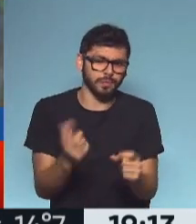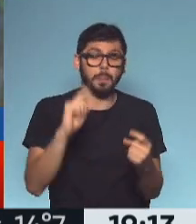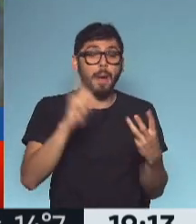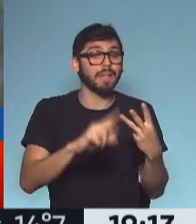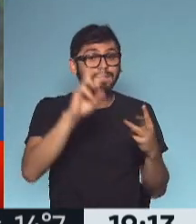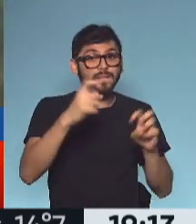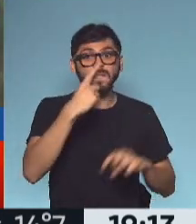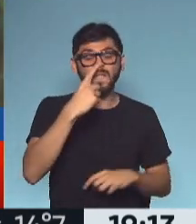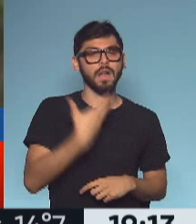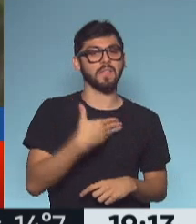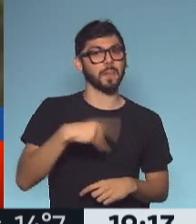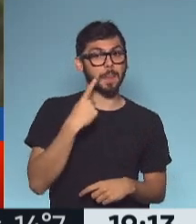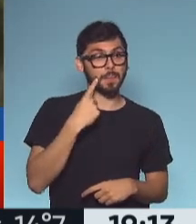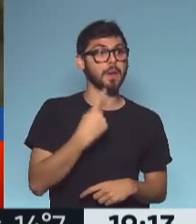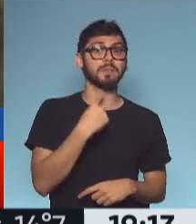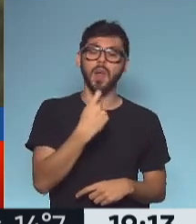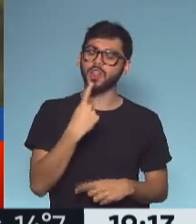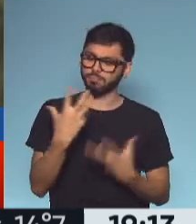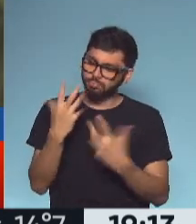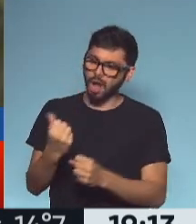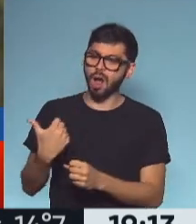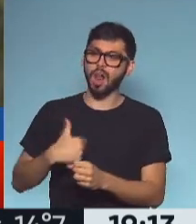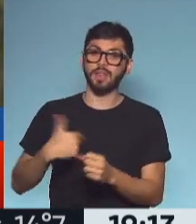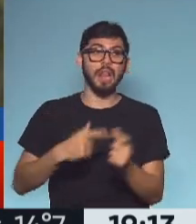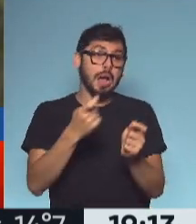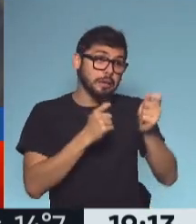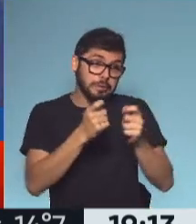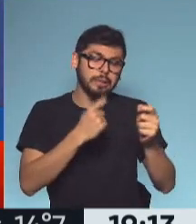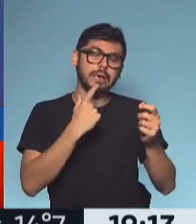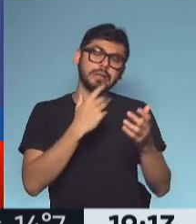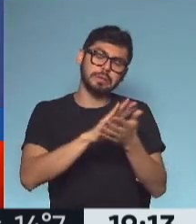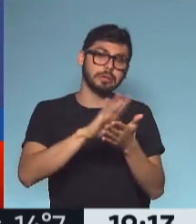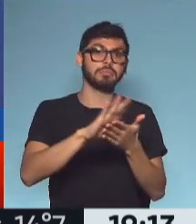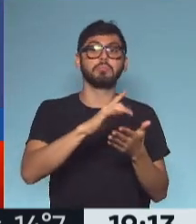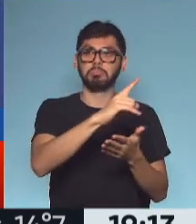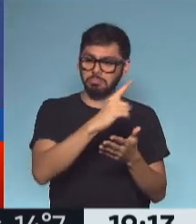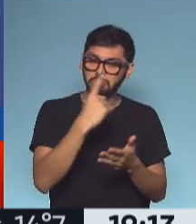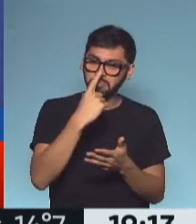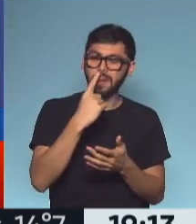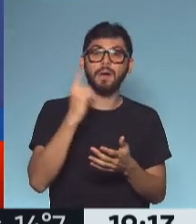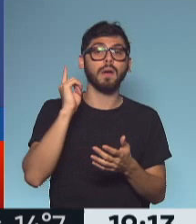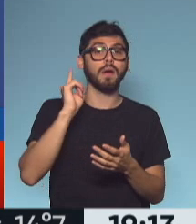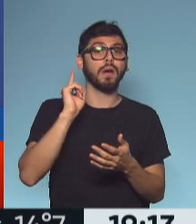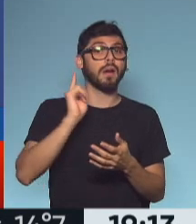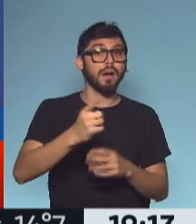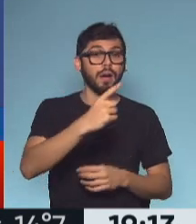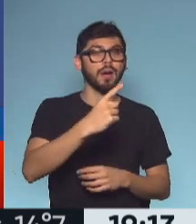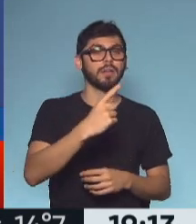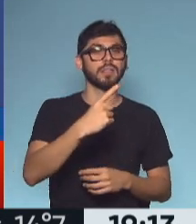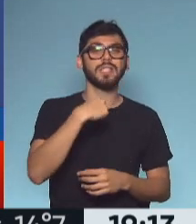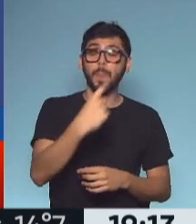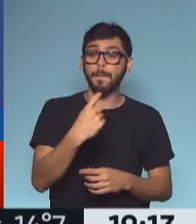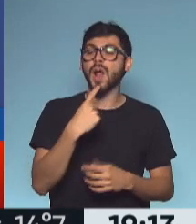dijo que apoya fuertemente la renegociación de la deuda de Argentina y que España está a favor de que la tasa